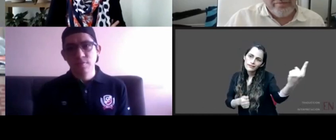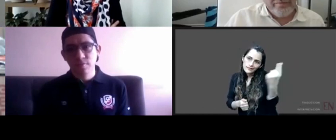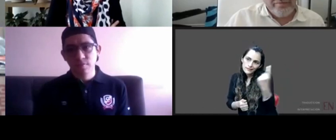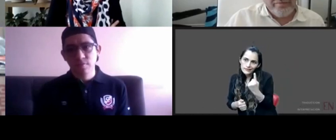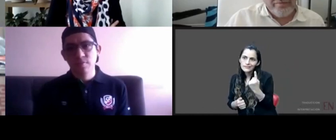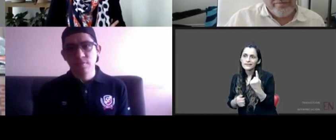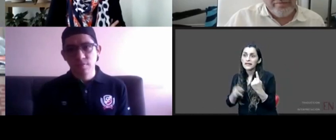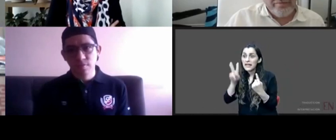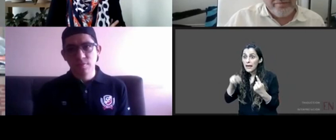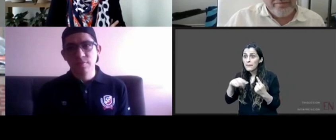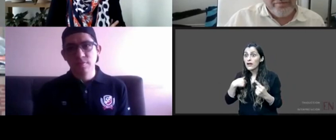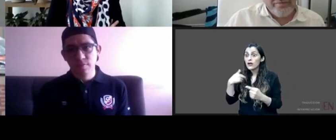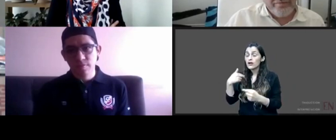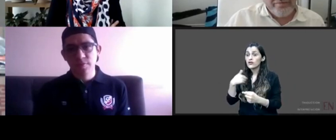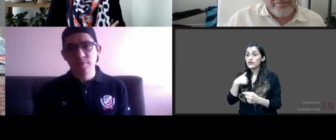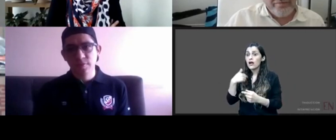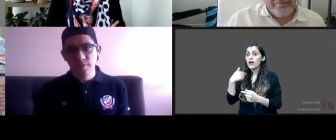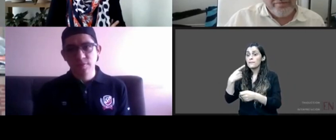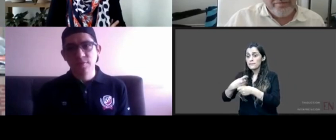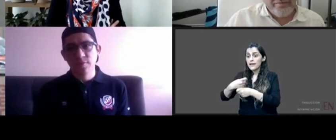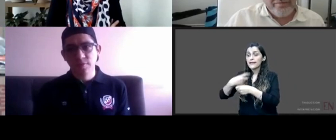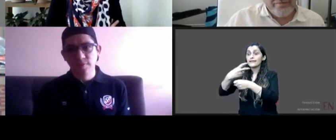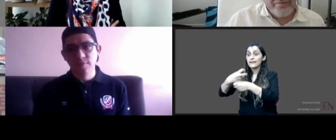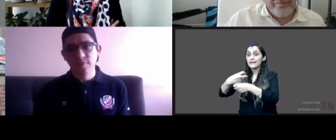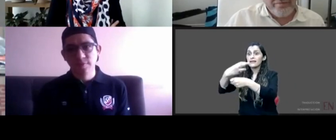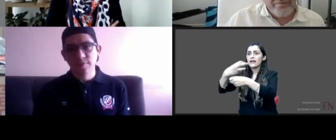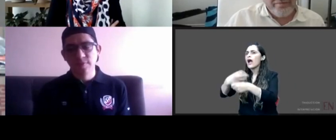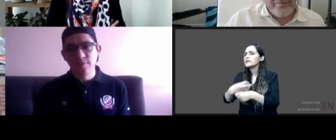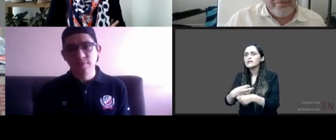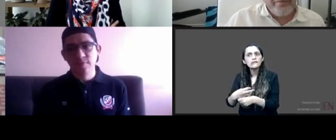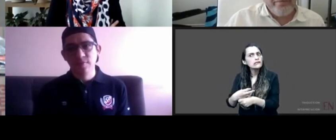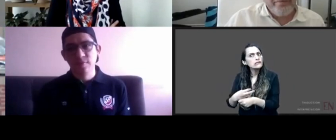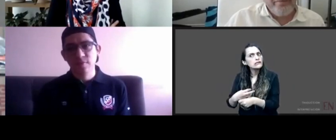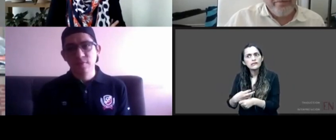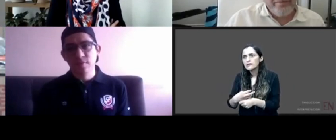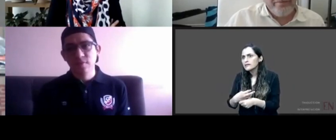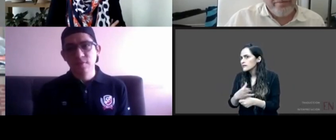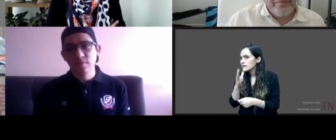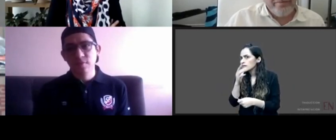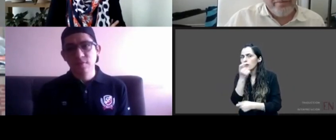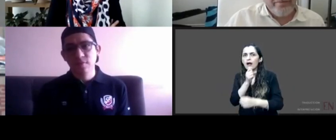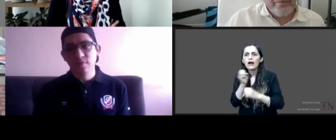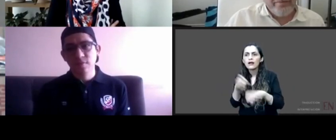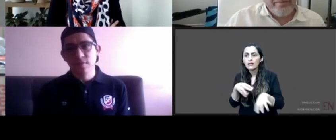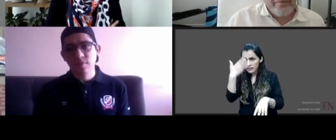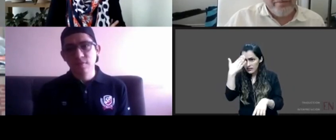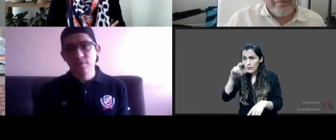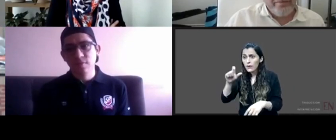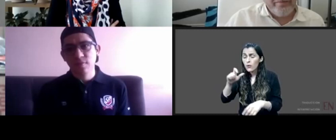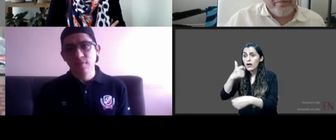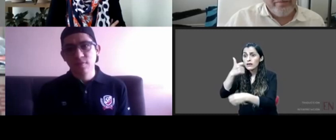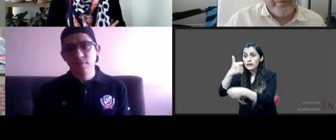entonces por ese motivo yo salí de la primaria a los 16 años.